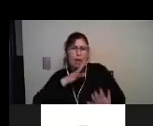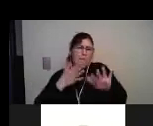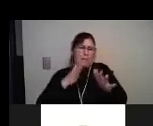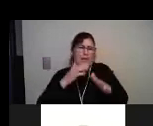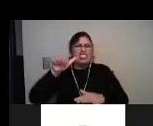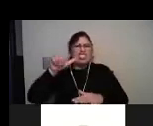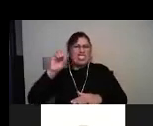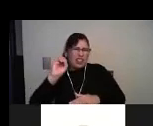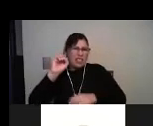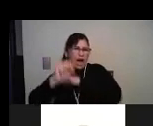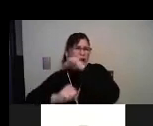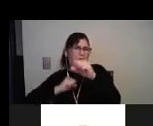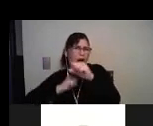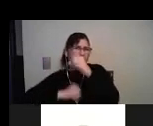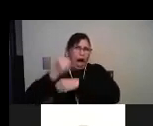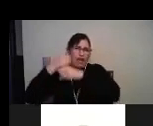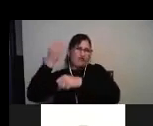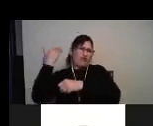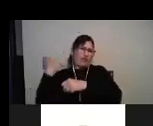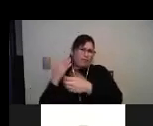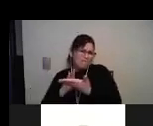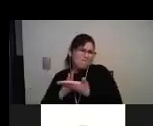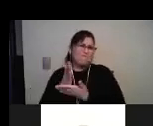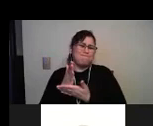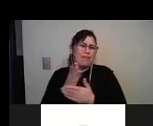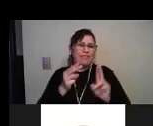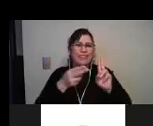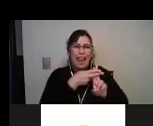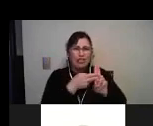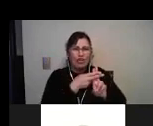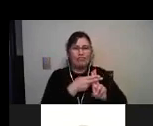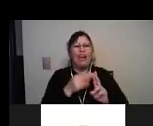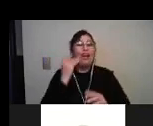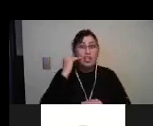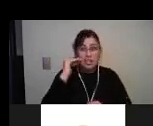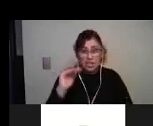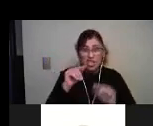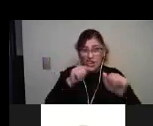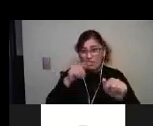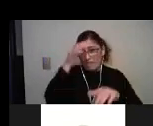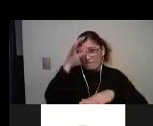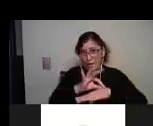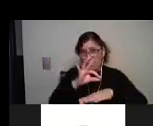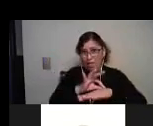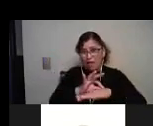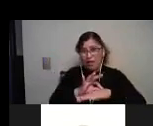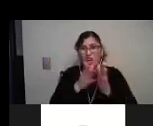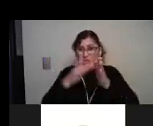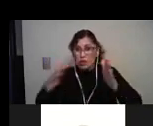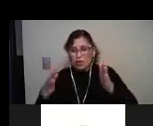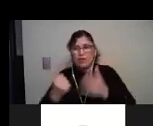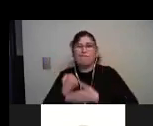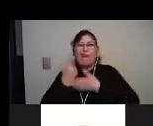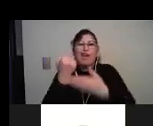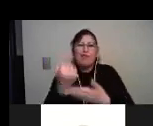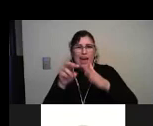tal vez, ya si no me equivoco aproximadamente, para poder prestar atención y rehabilitación a todo este grupo de niños